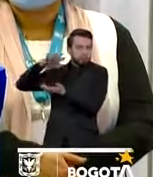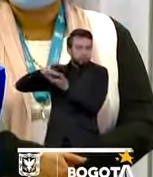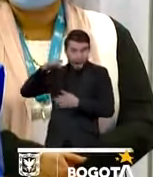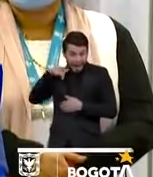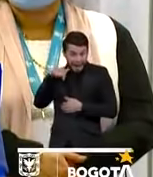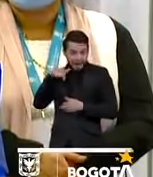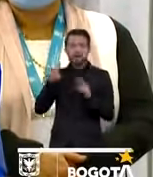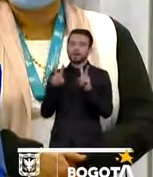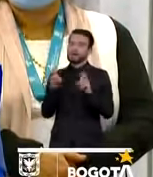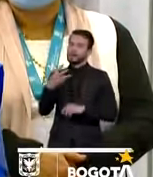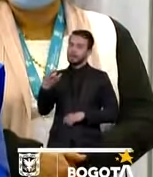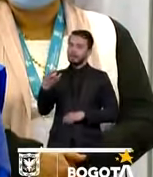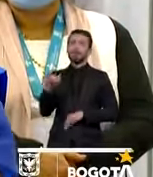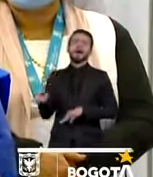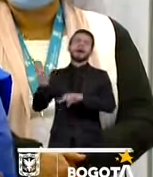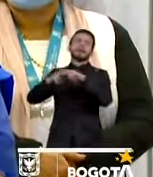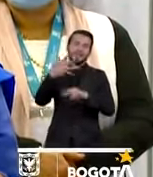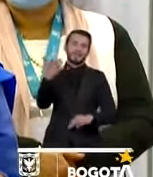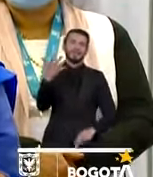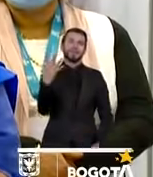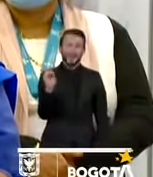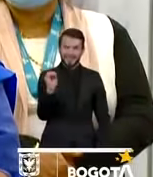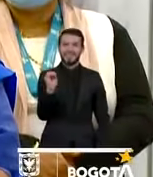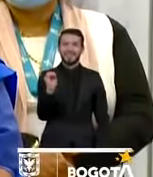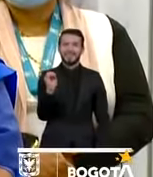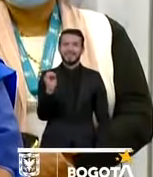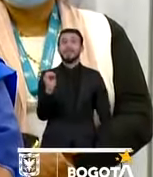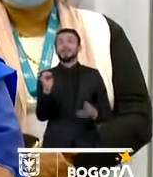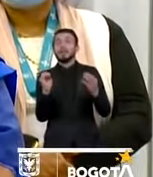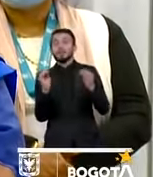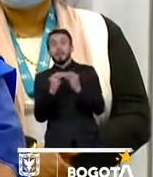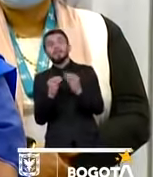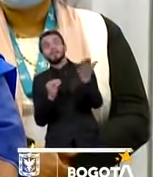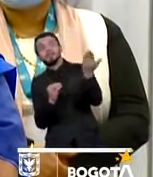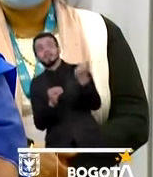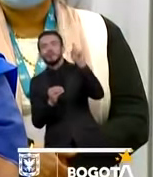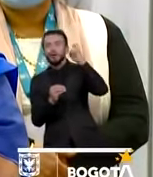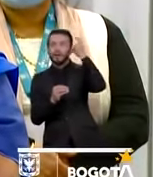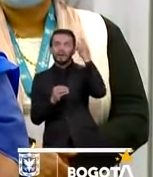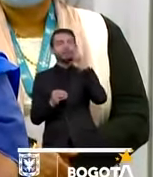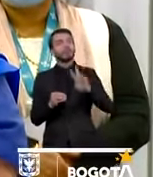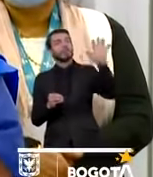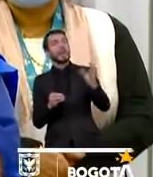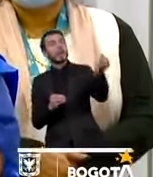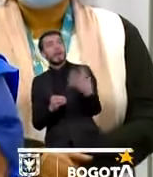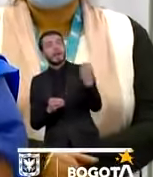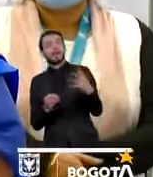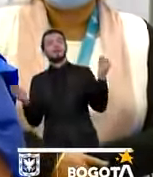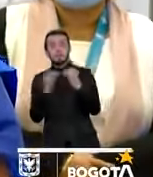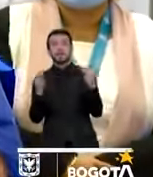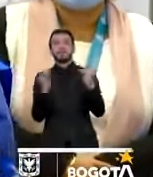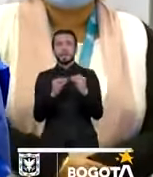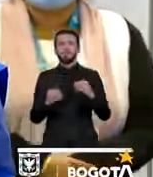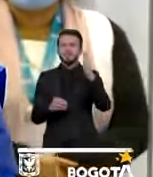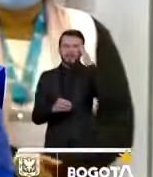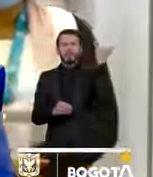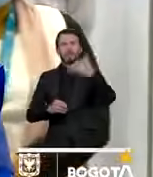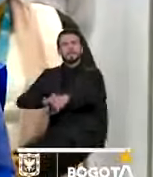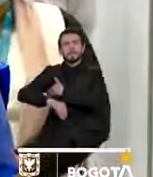de la disponibilidad de respiradores que esperamos con ansia que nos los pueda suministrar el Gobierno Nacional. Sabemos que el ministro está haciendo unos